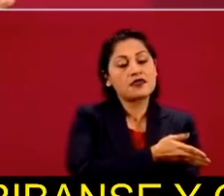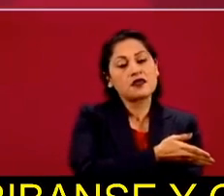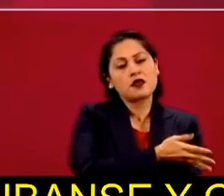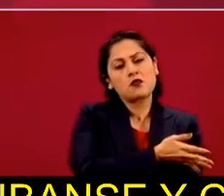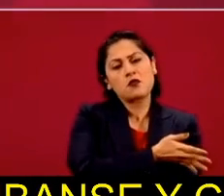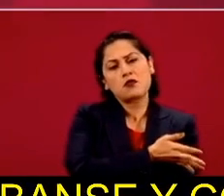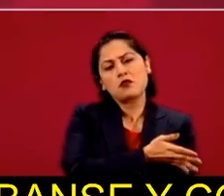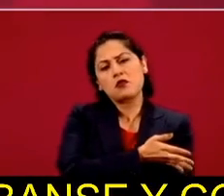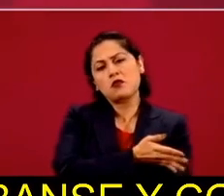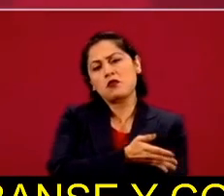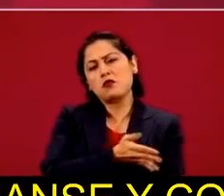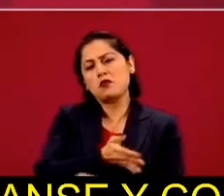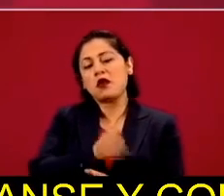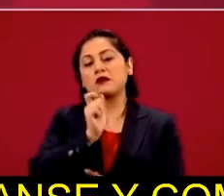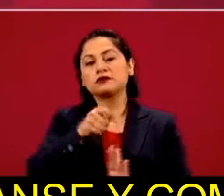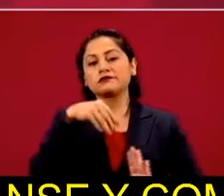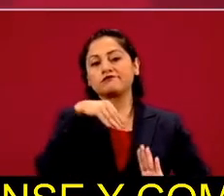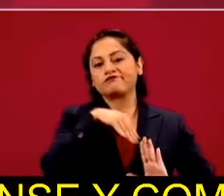progresivo,